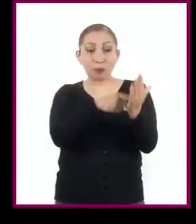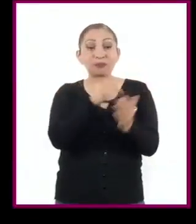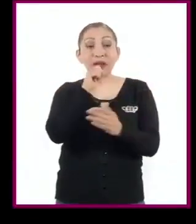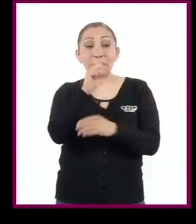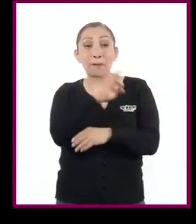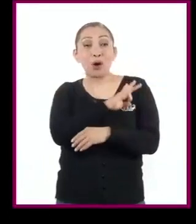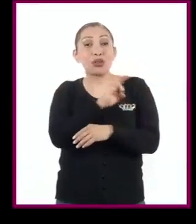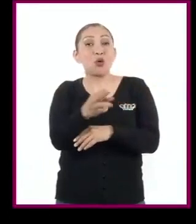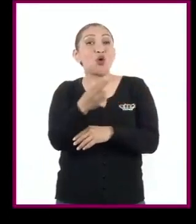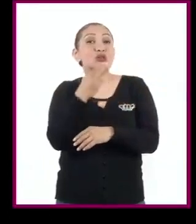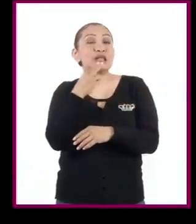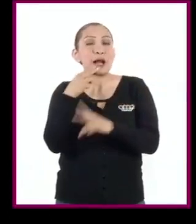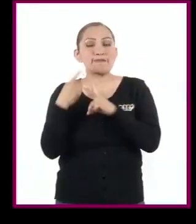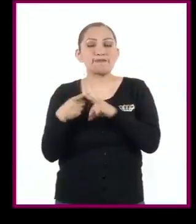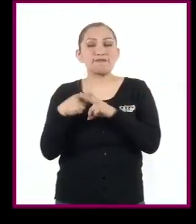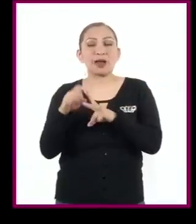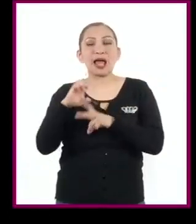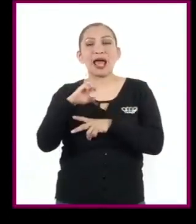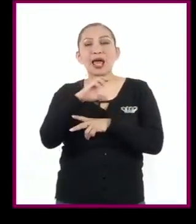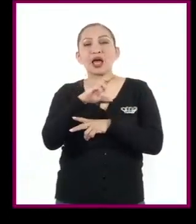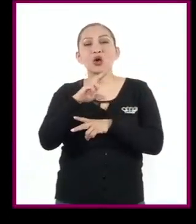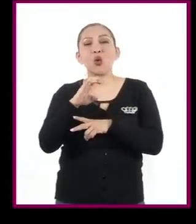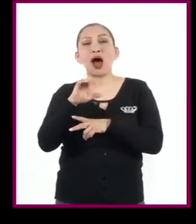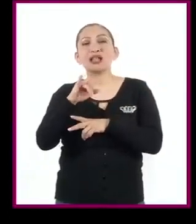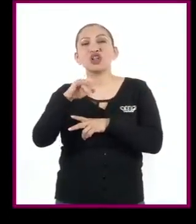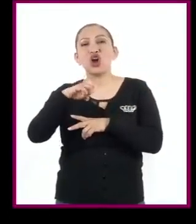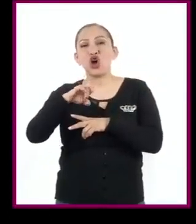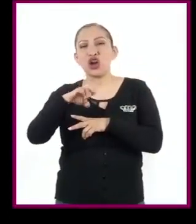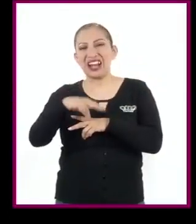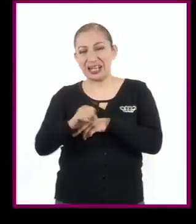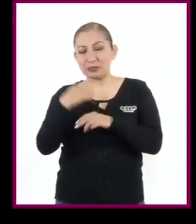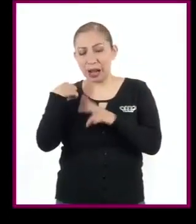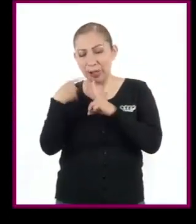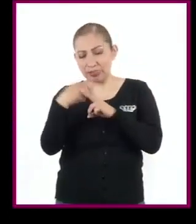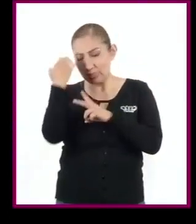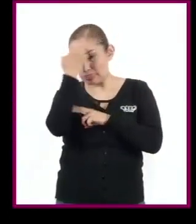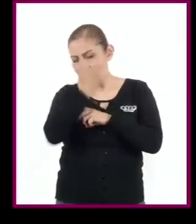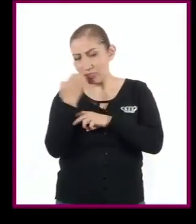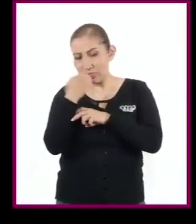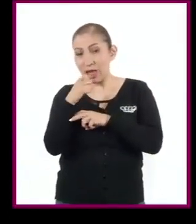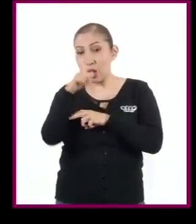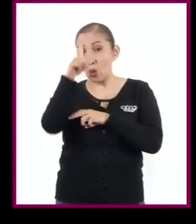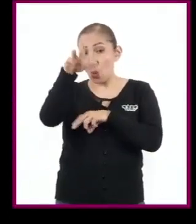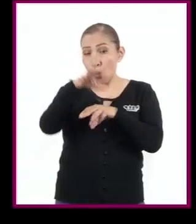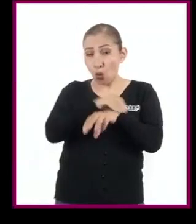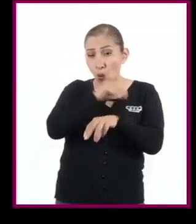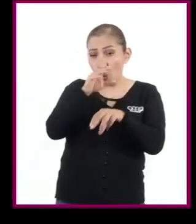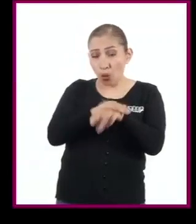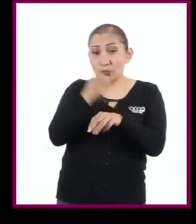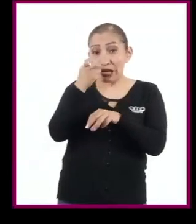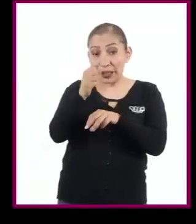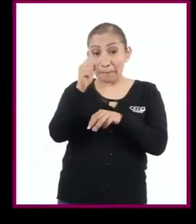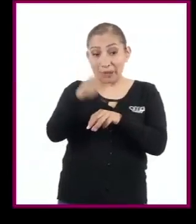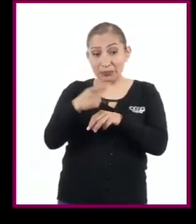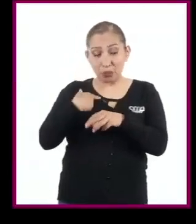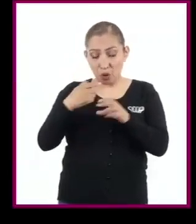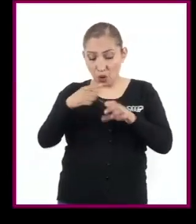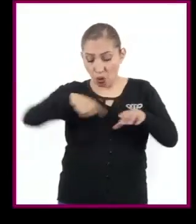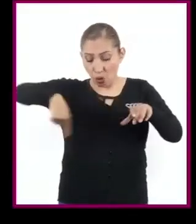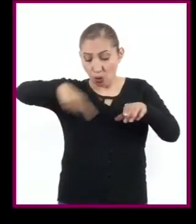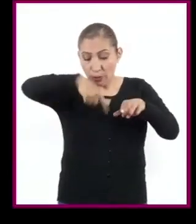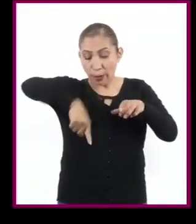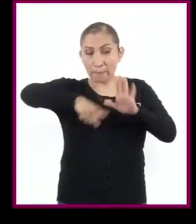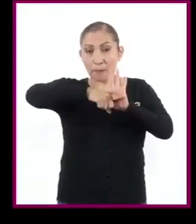Incluso podemos usar ecuaciones físicas para analizar el campo eléctrico que es generado por esta sopa,